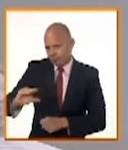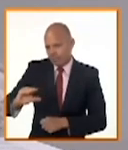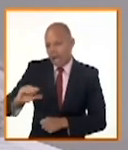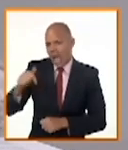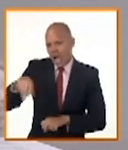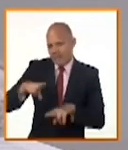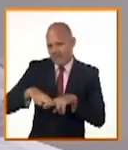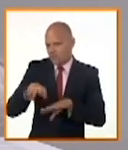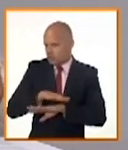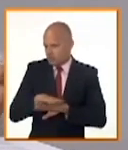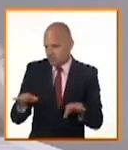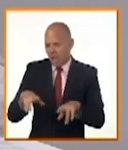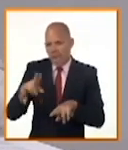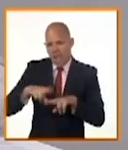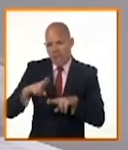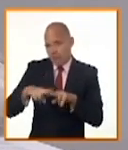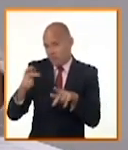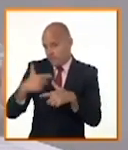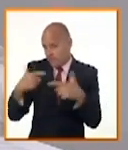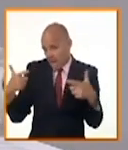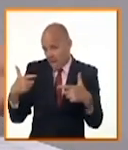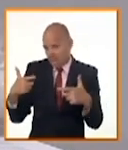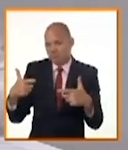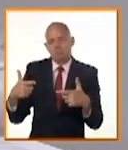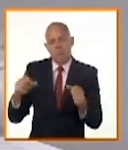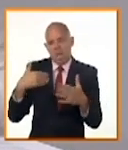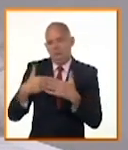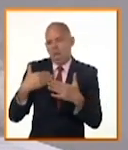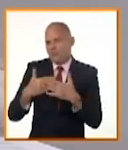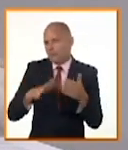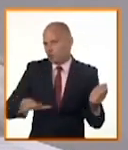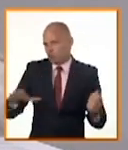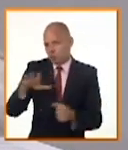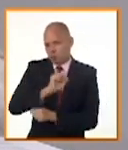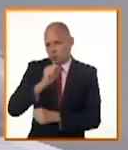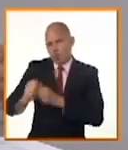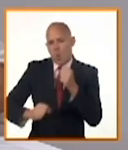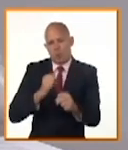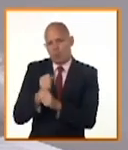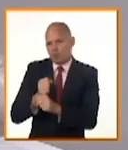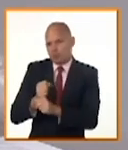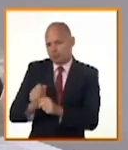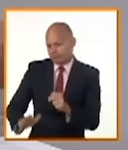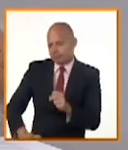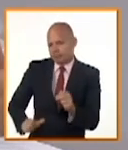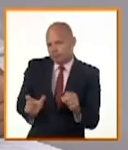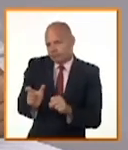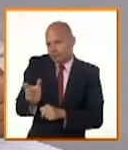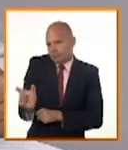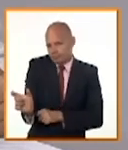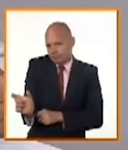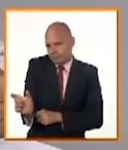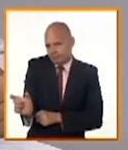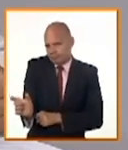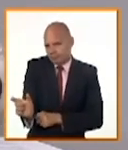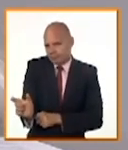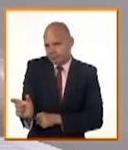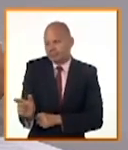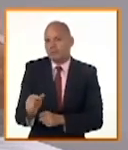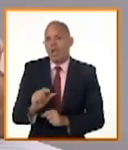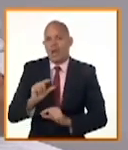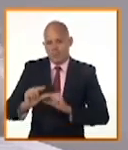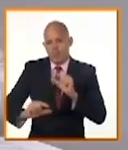aquí en la balazo de es una práctica casi en todas las entidades aunque nos Faltan algunas entidades todavía que no tienen y bueno se irá avanzando en ese proceso de domicilialización